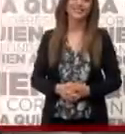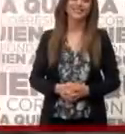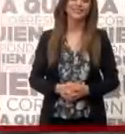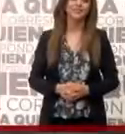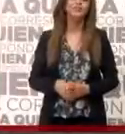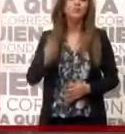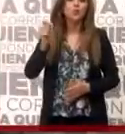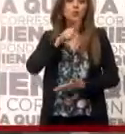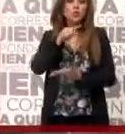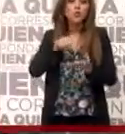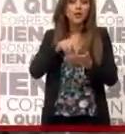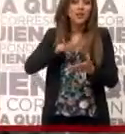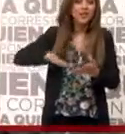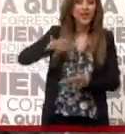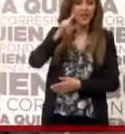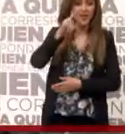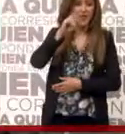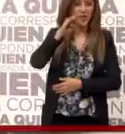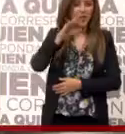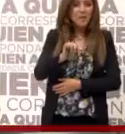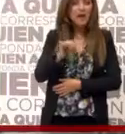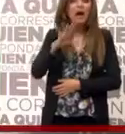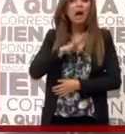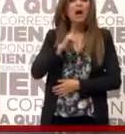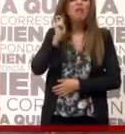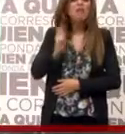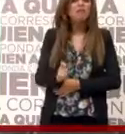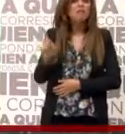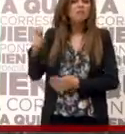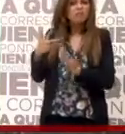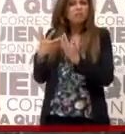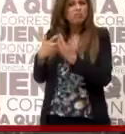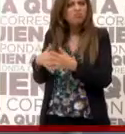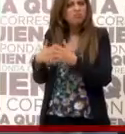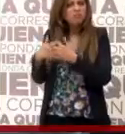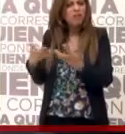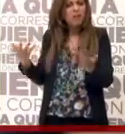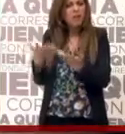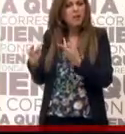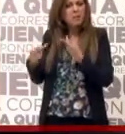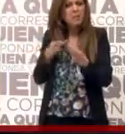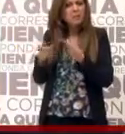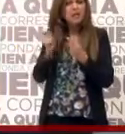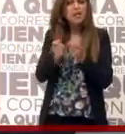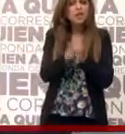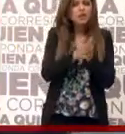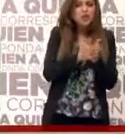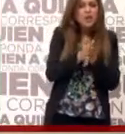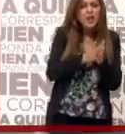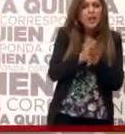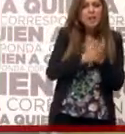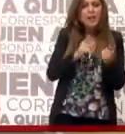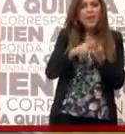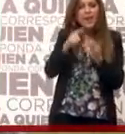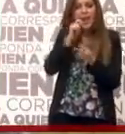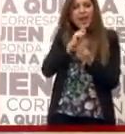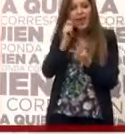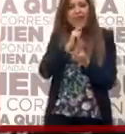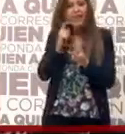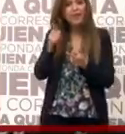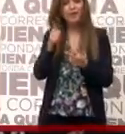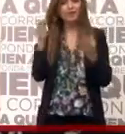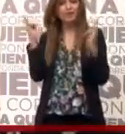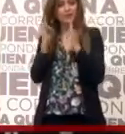En un rincón de la colonia Roma, encontramos una fábrica de sabores no tradicionales en chocolates, helados y nieves orgánicos.